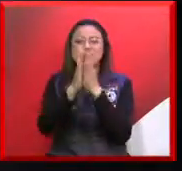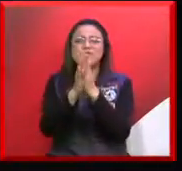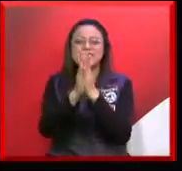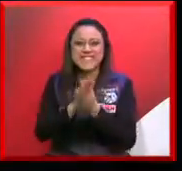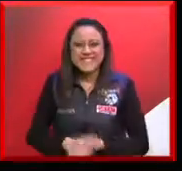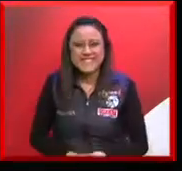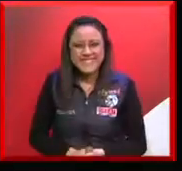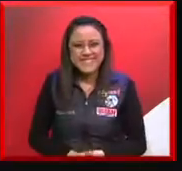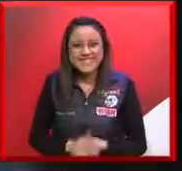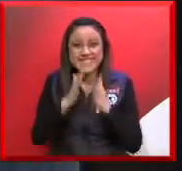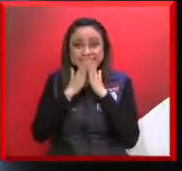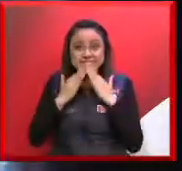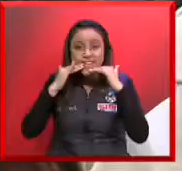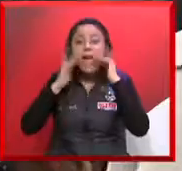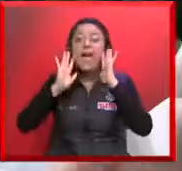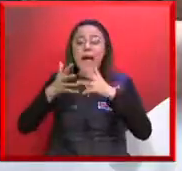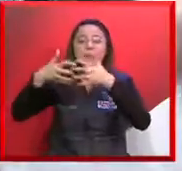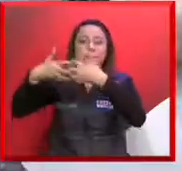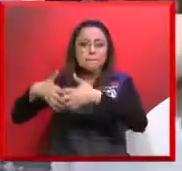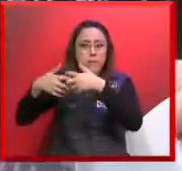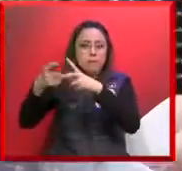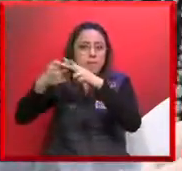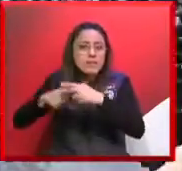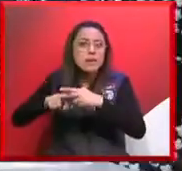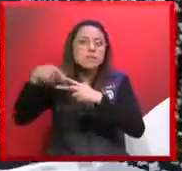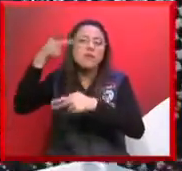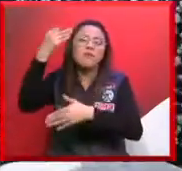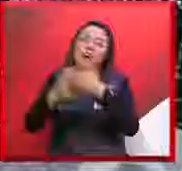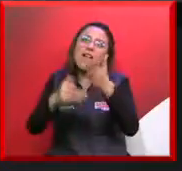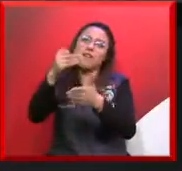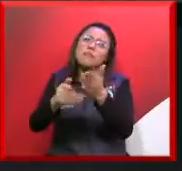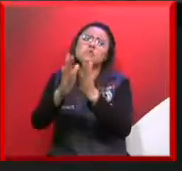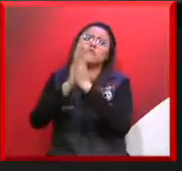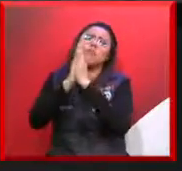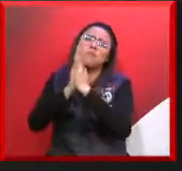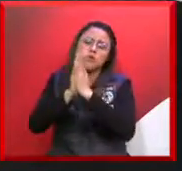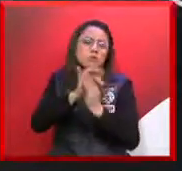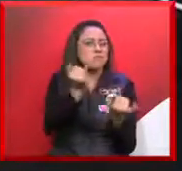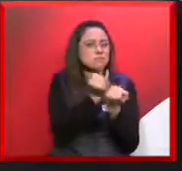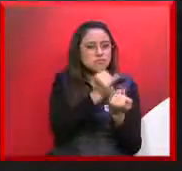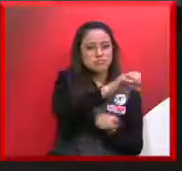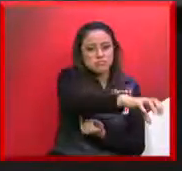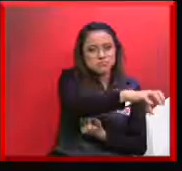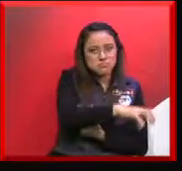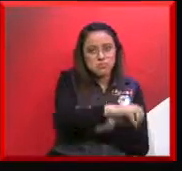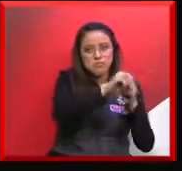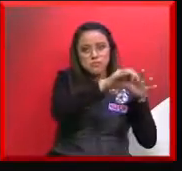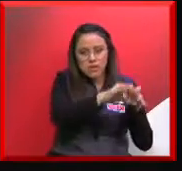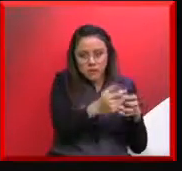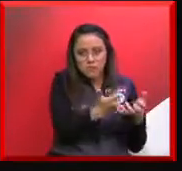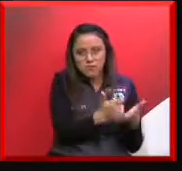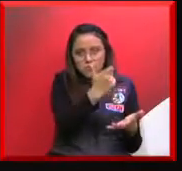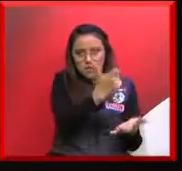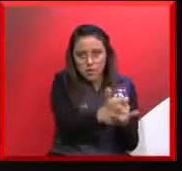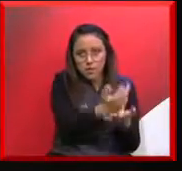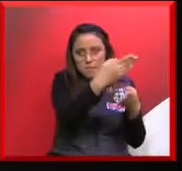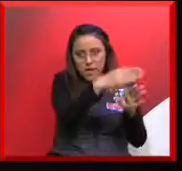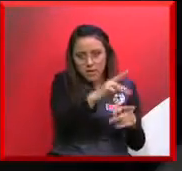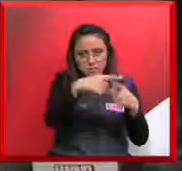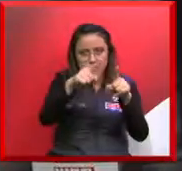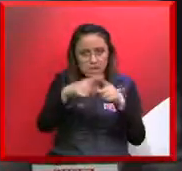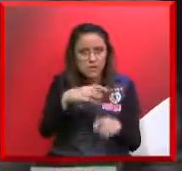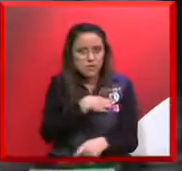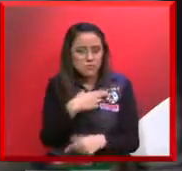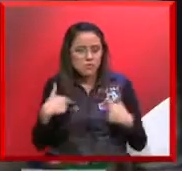fábrica de sonrisas ya está funcionando, pero hace falta más. Así como lo hicieron los departamentos de finanzas, auditoría, inversiones, capital